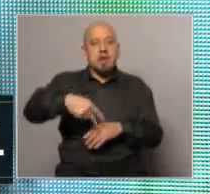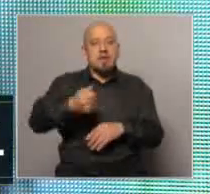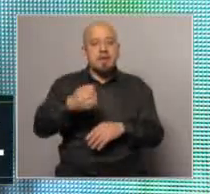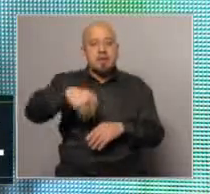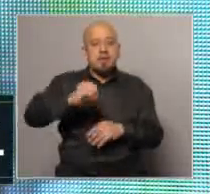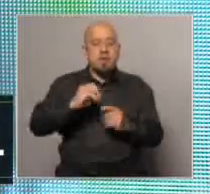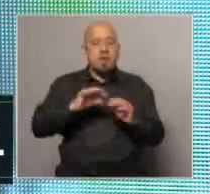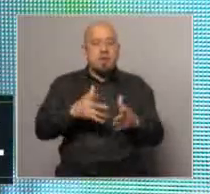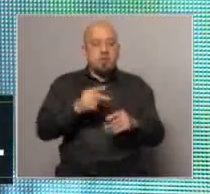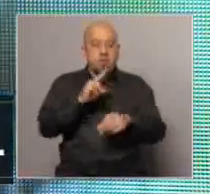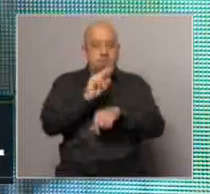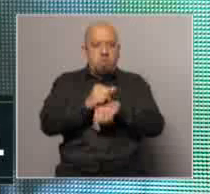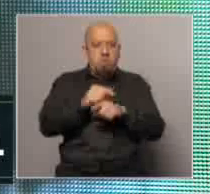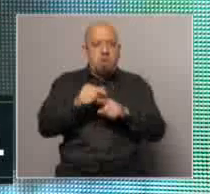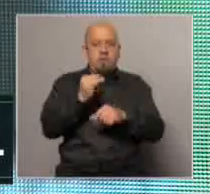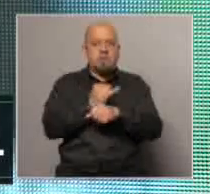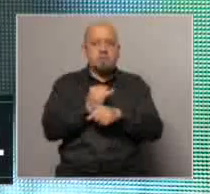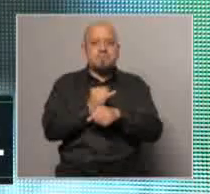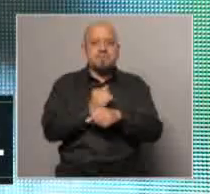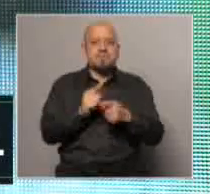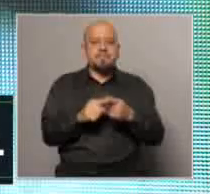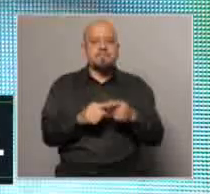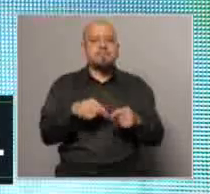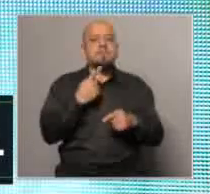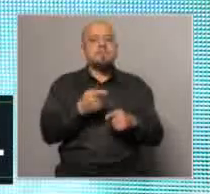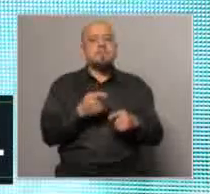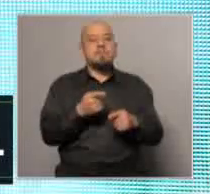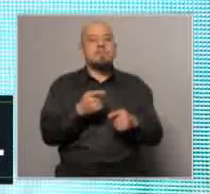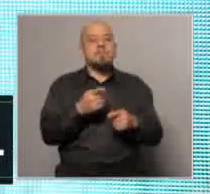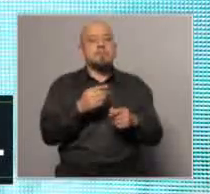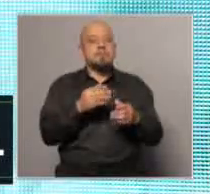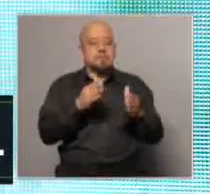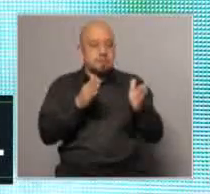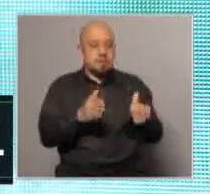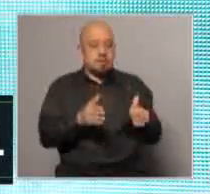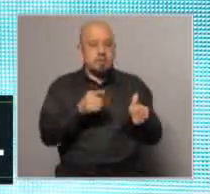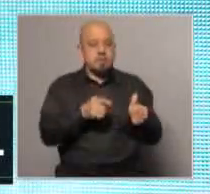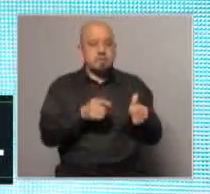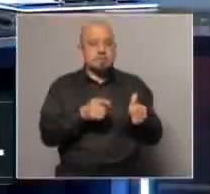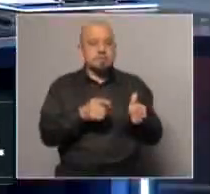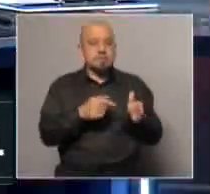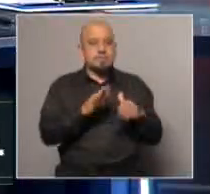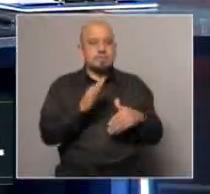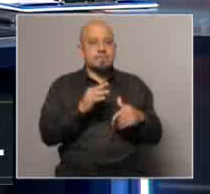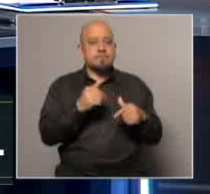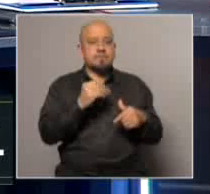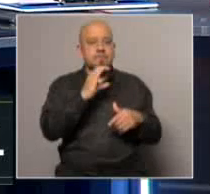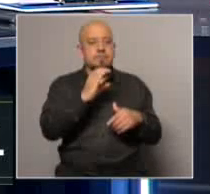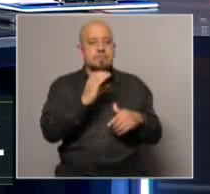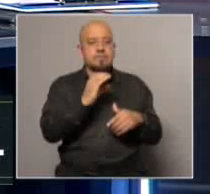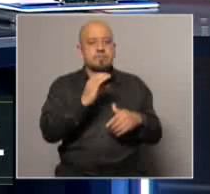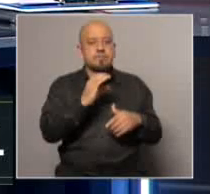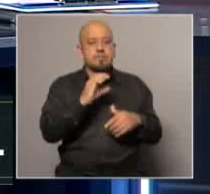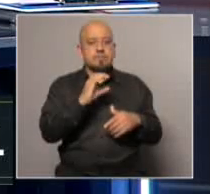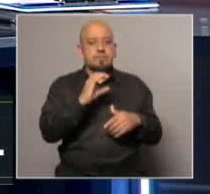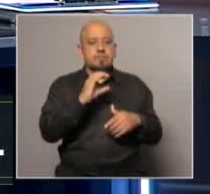psicoactivo para uso industrial u otros usos. Y en el medio está toda esa franja más gris del cannabis que puede